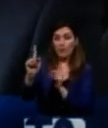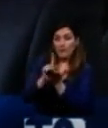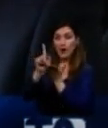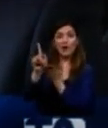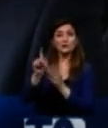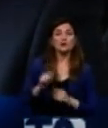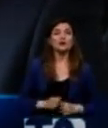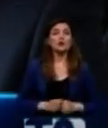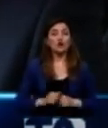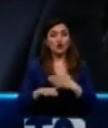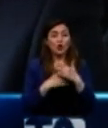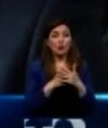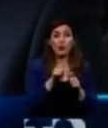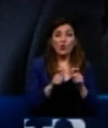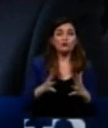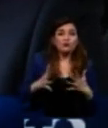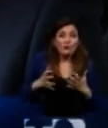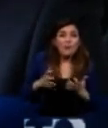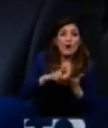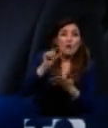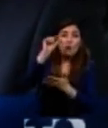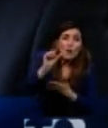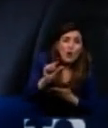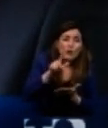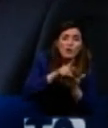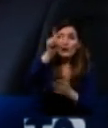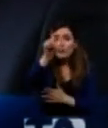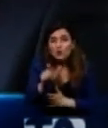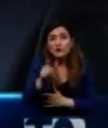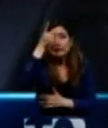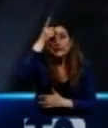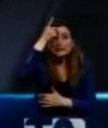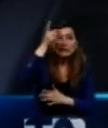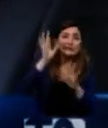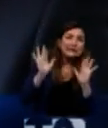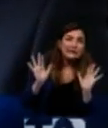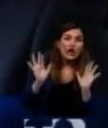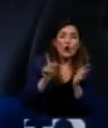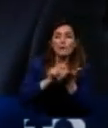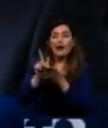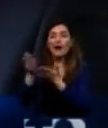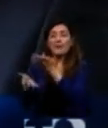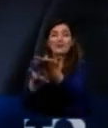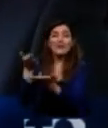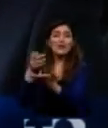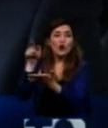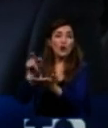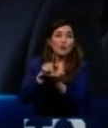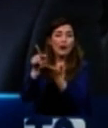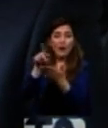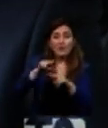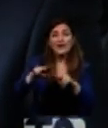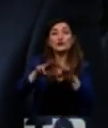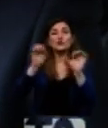micropagos. Es decir, que todas las personas que quieran hacer pagos pequeños a una persona que le está debiendo algo de dinero o pagar en la tienda de la esquina o pagar el